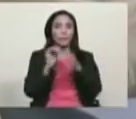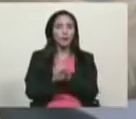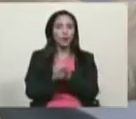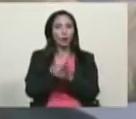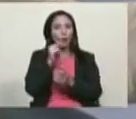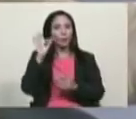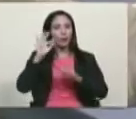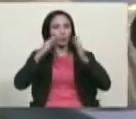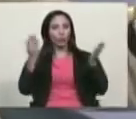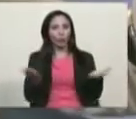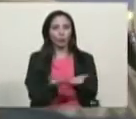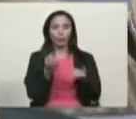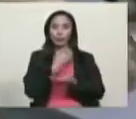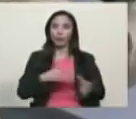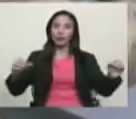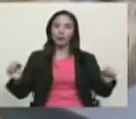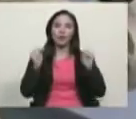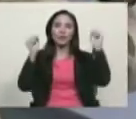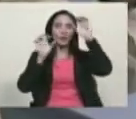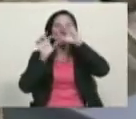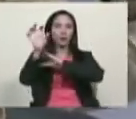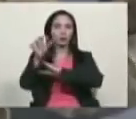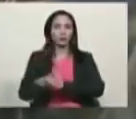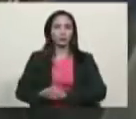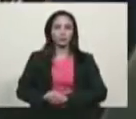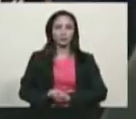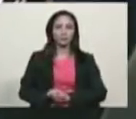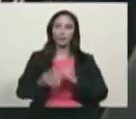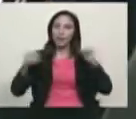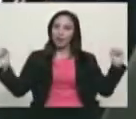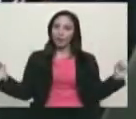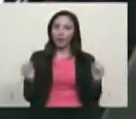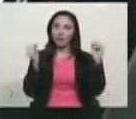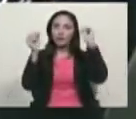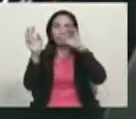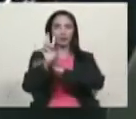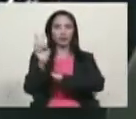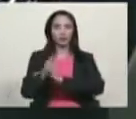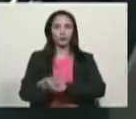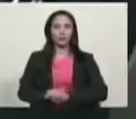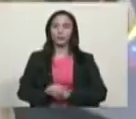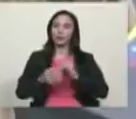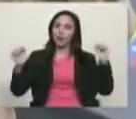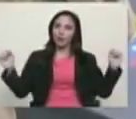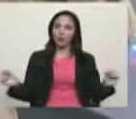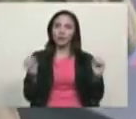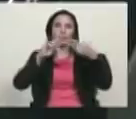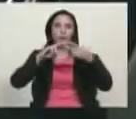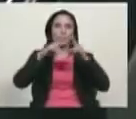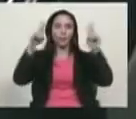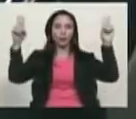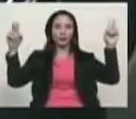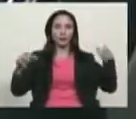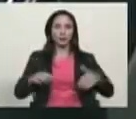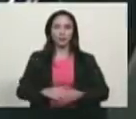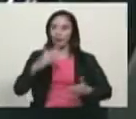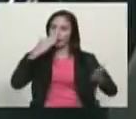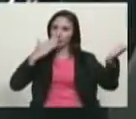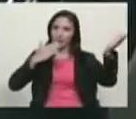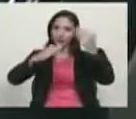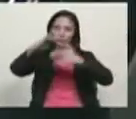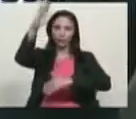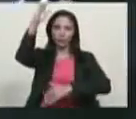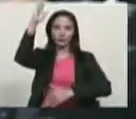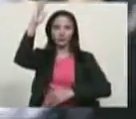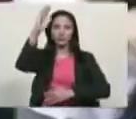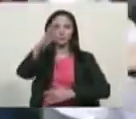amigas del mundo. ¡Que viva la patria humana! ¡Que viva Venezuela! ¡Que viva la paz! ¡Hasta